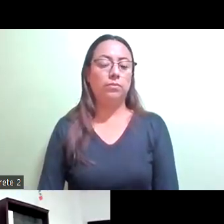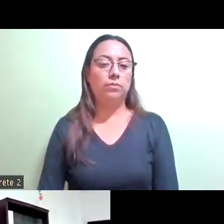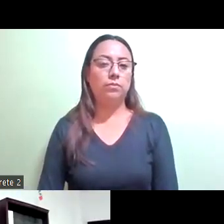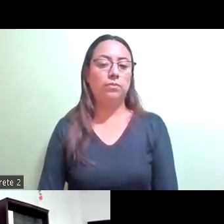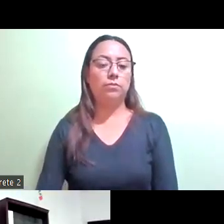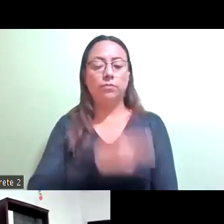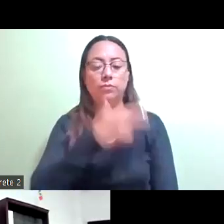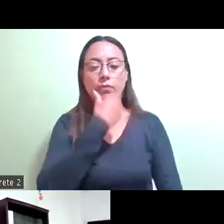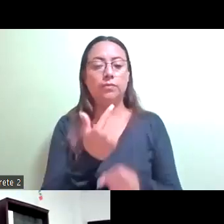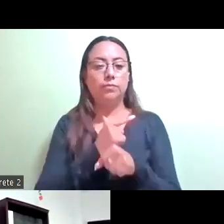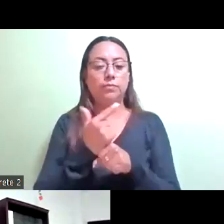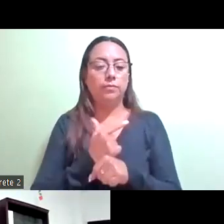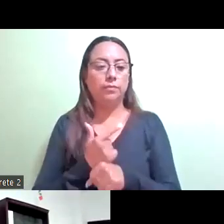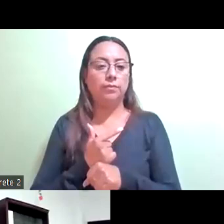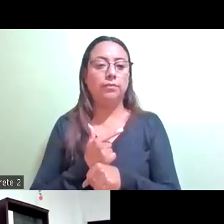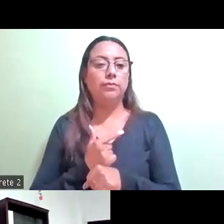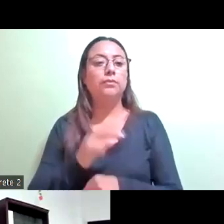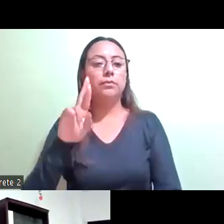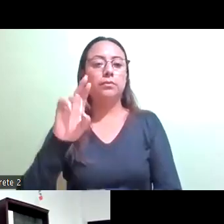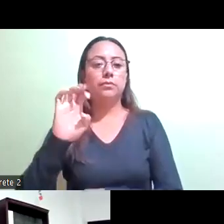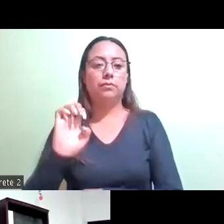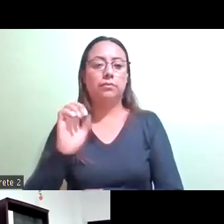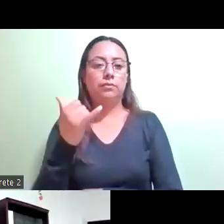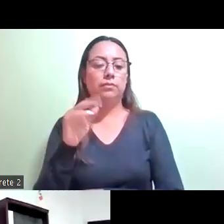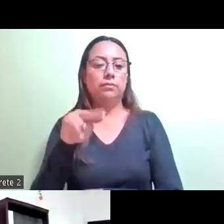Licenciado Reinaldo Baños Lozada.